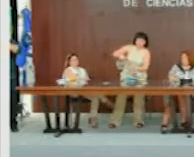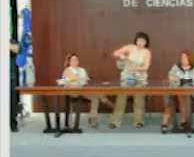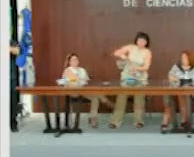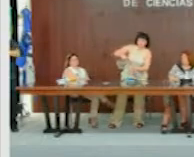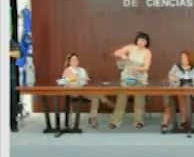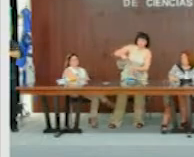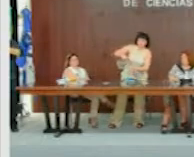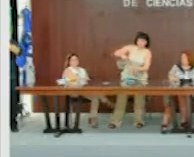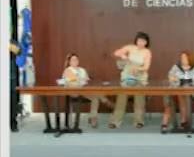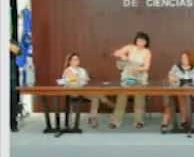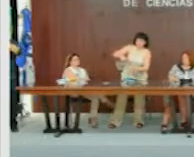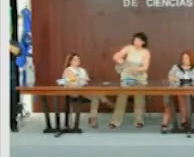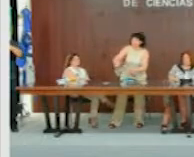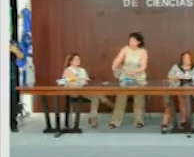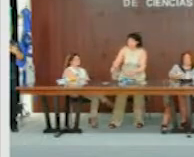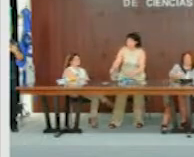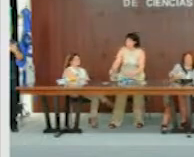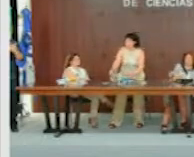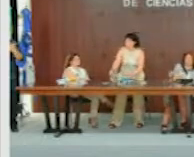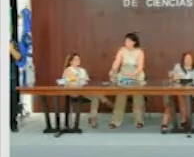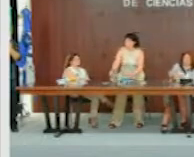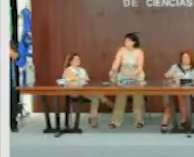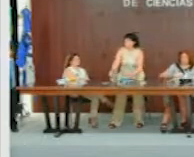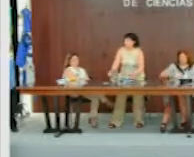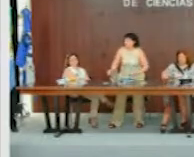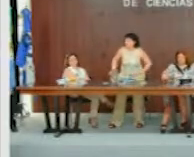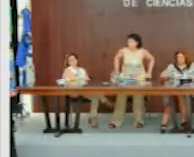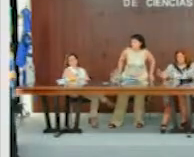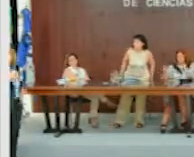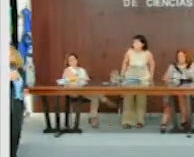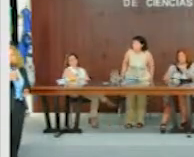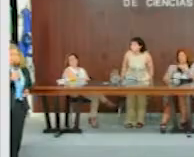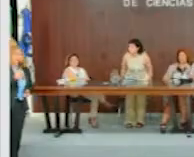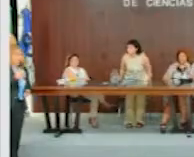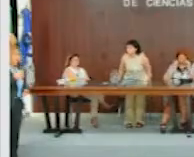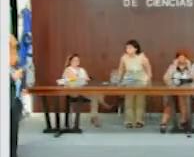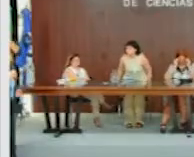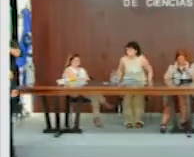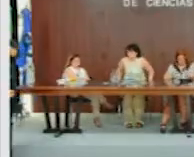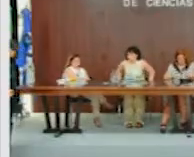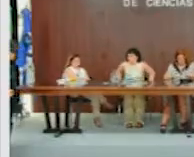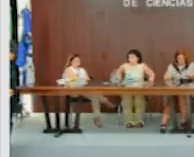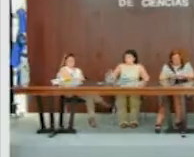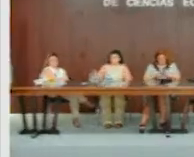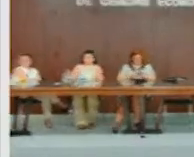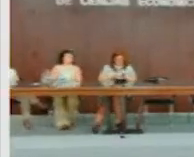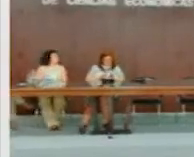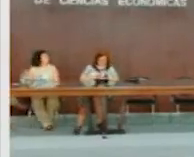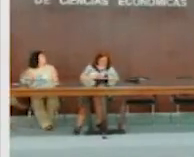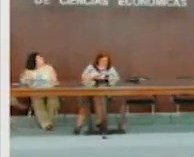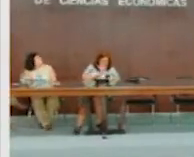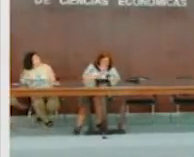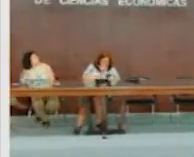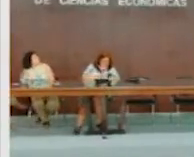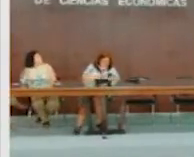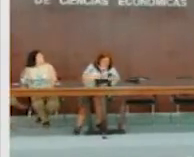historias. Somos cuerpos lingüísticos, biología y cultura. Sin lenguaje no hay clínica, sin